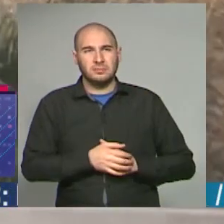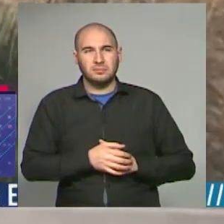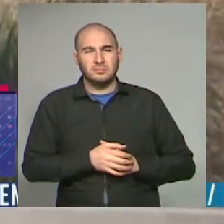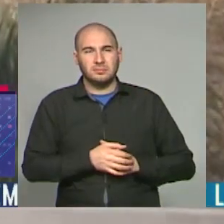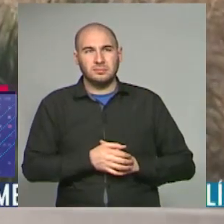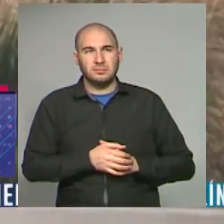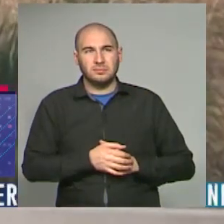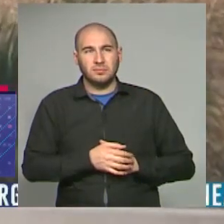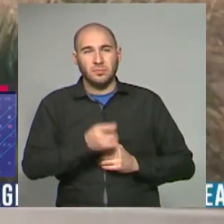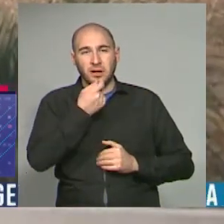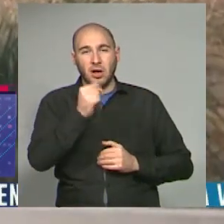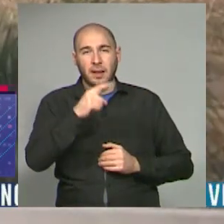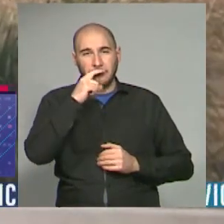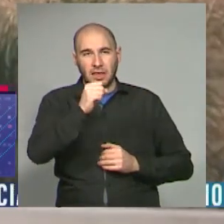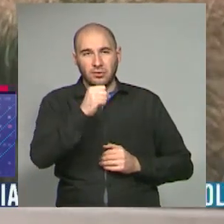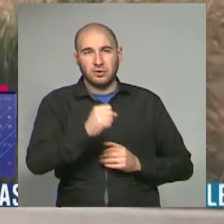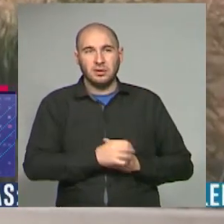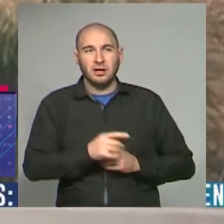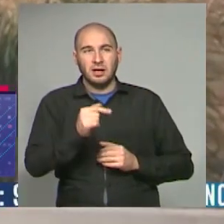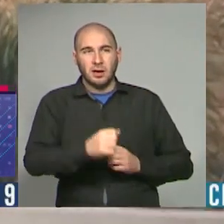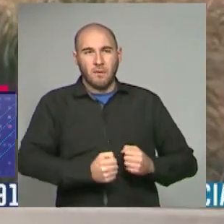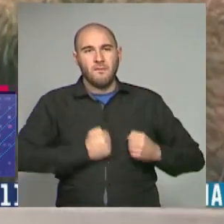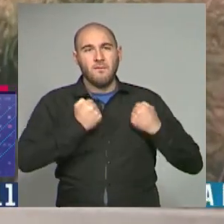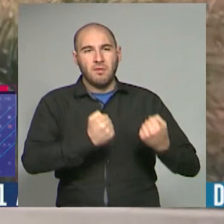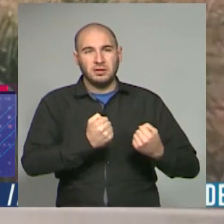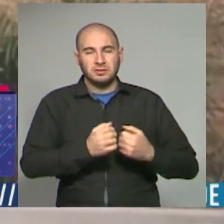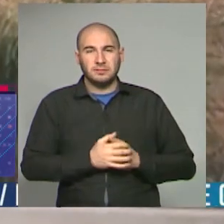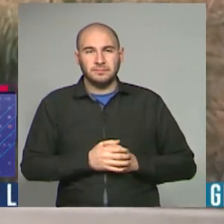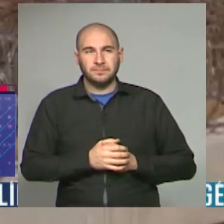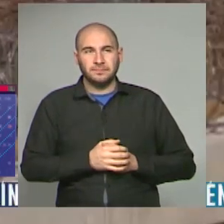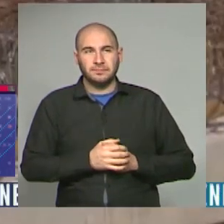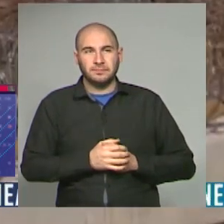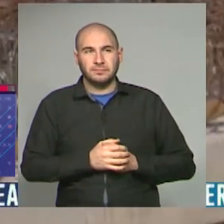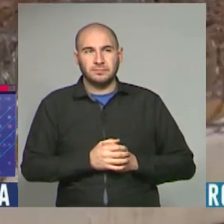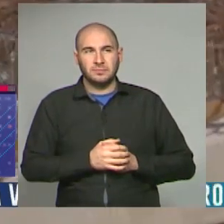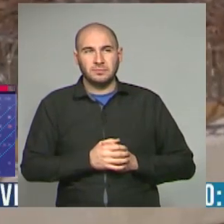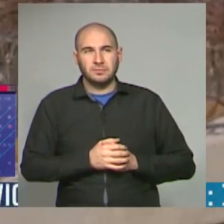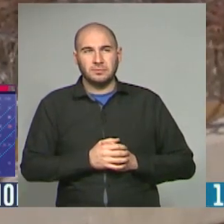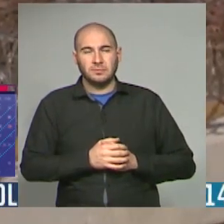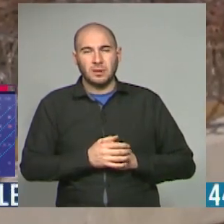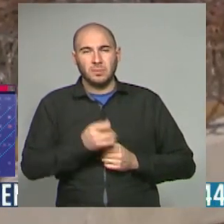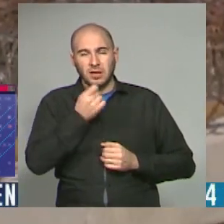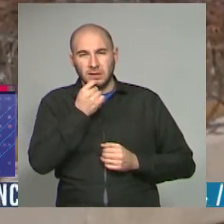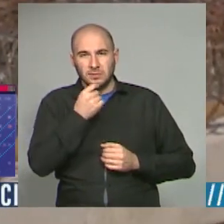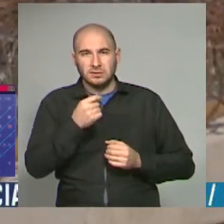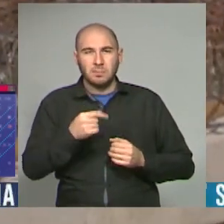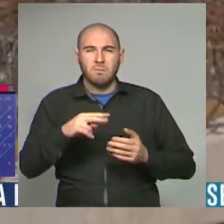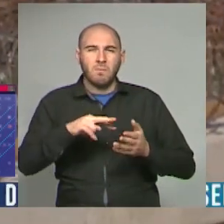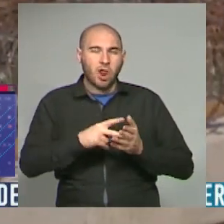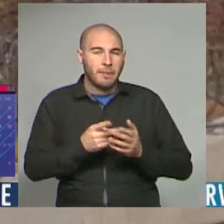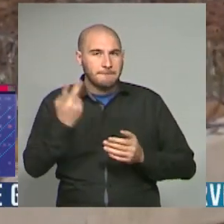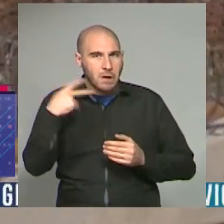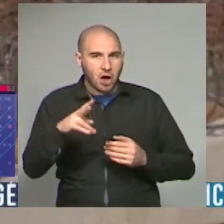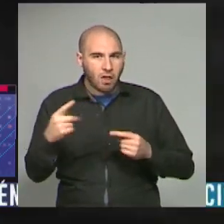en este caso Maduro salió fortalecido y porque cuando uno tensa, ¿no es cierto?,